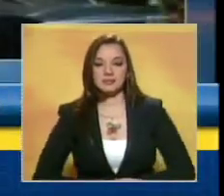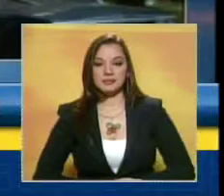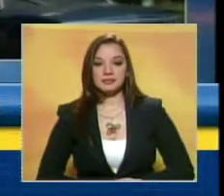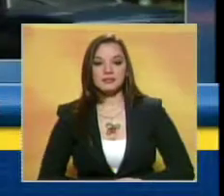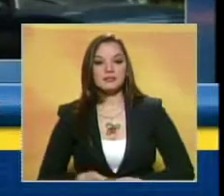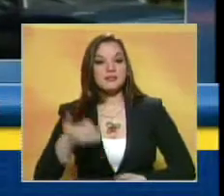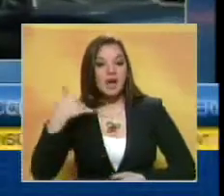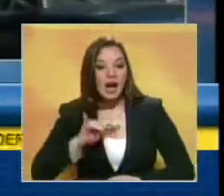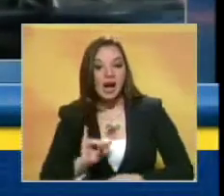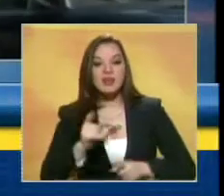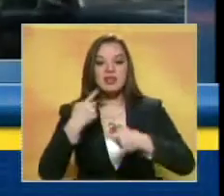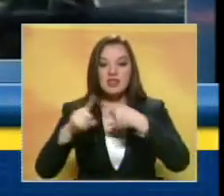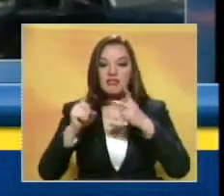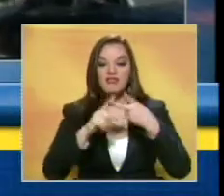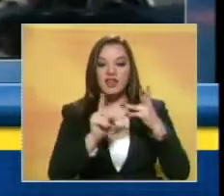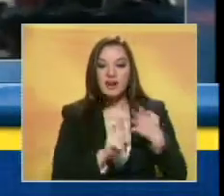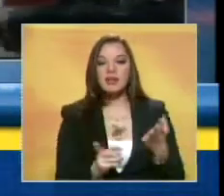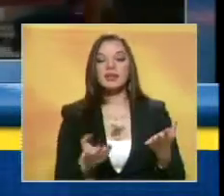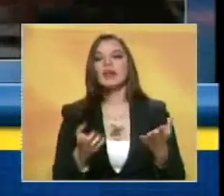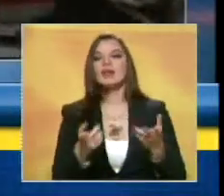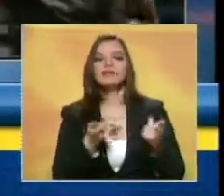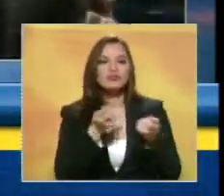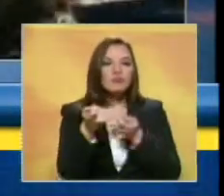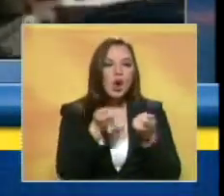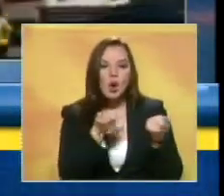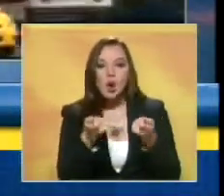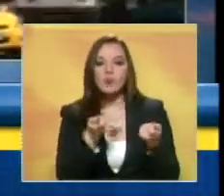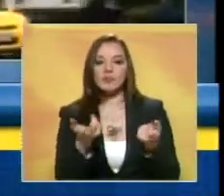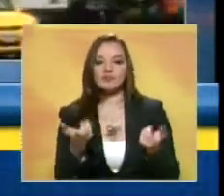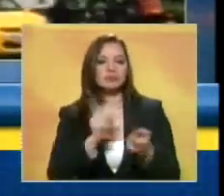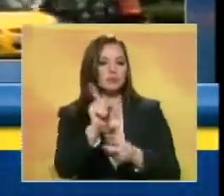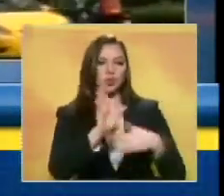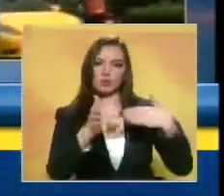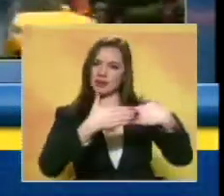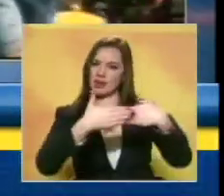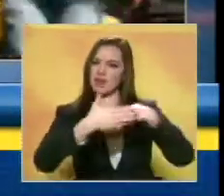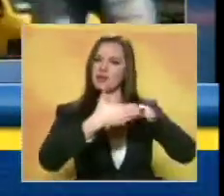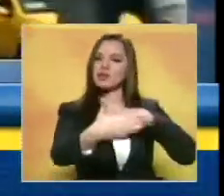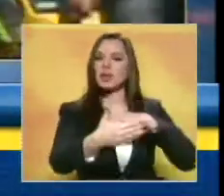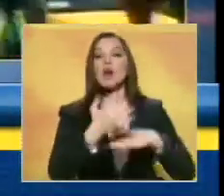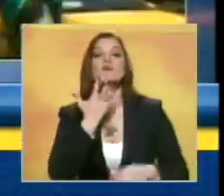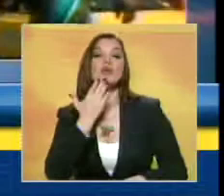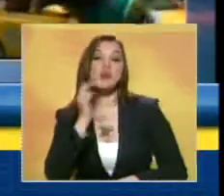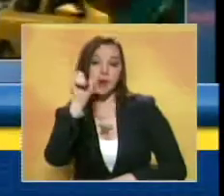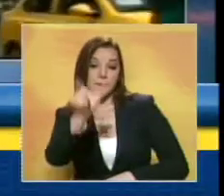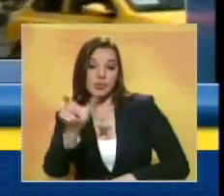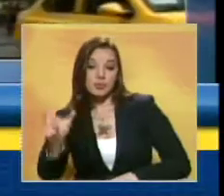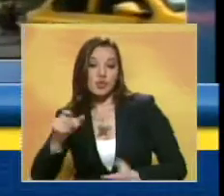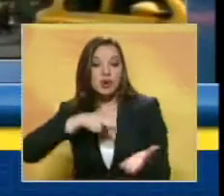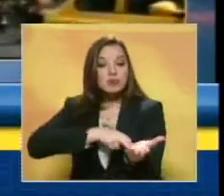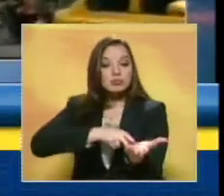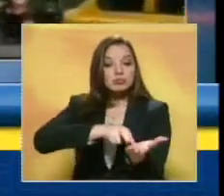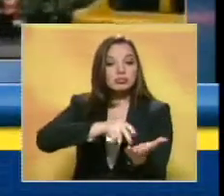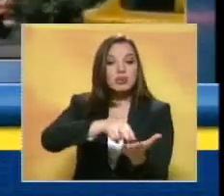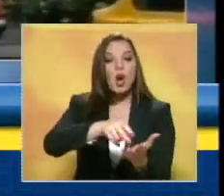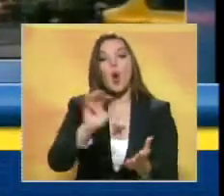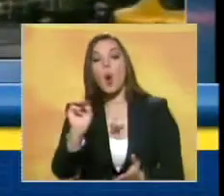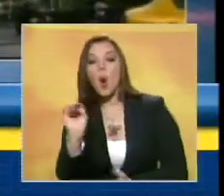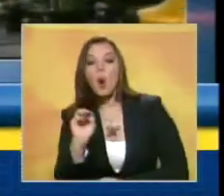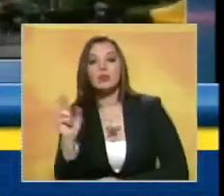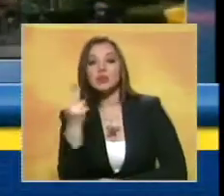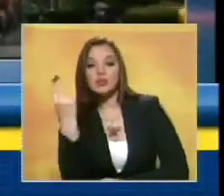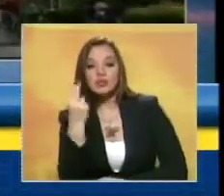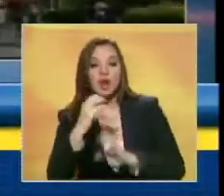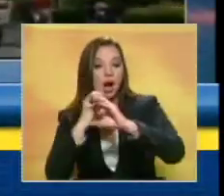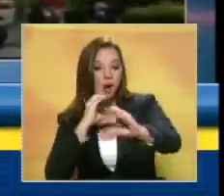Hay mecanismos diferentes para poder contrarrestar el contrabando, no cerrando las fronteras porque el ciudadano de a pie, el que utiliza el transporte